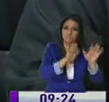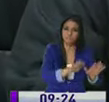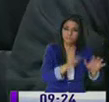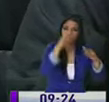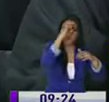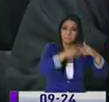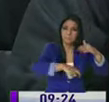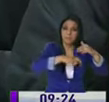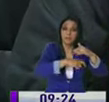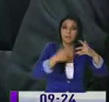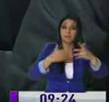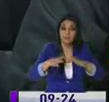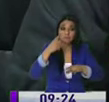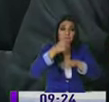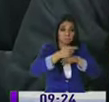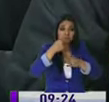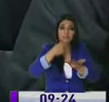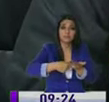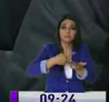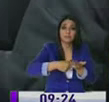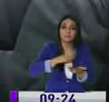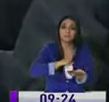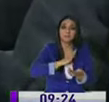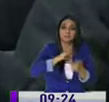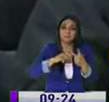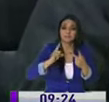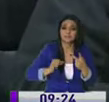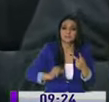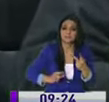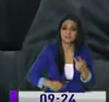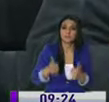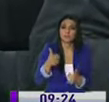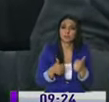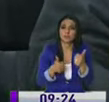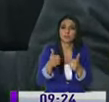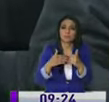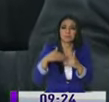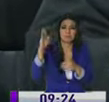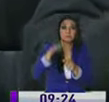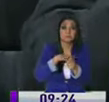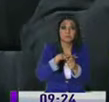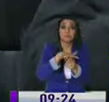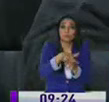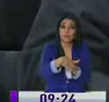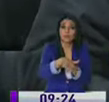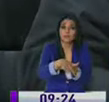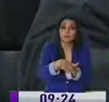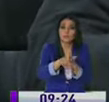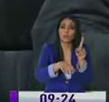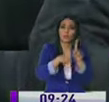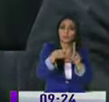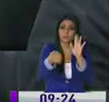técnico detallado de cuáles son las que tienen una influencia negativa